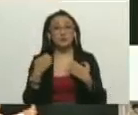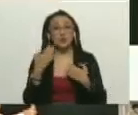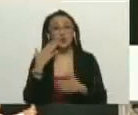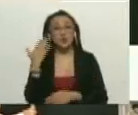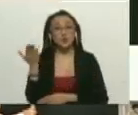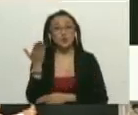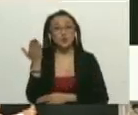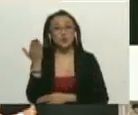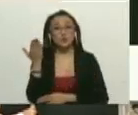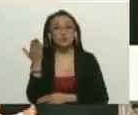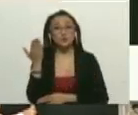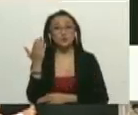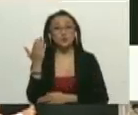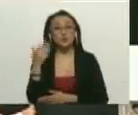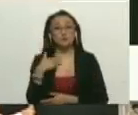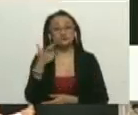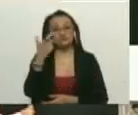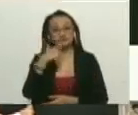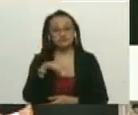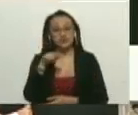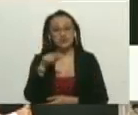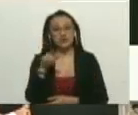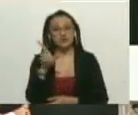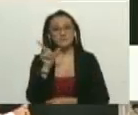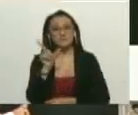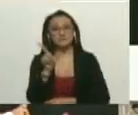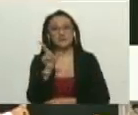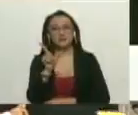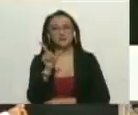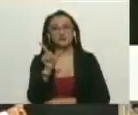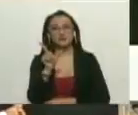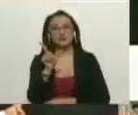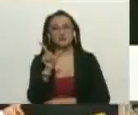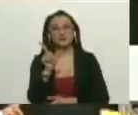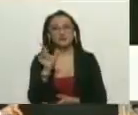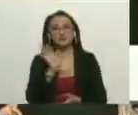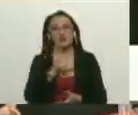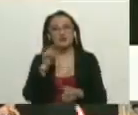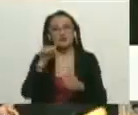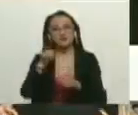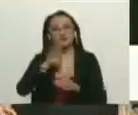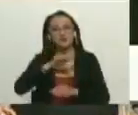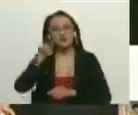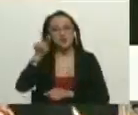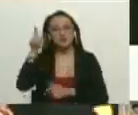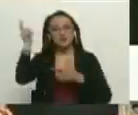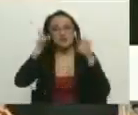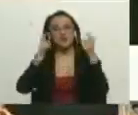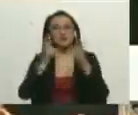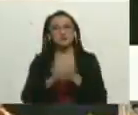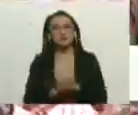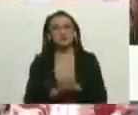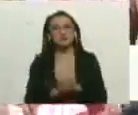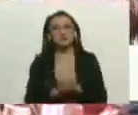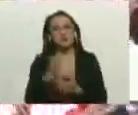orgullo, de ser militante del partido de Hugo Chávez Frías.